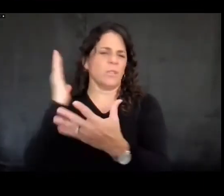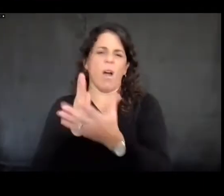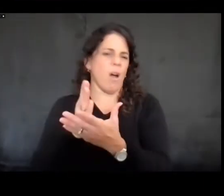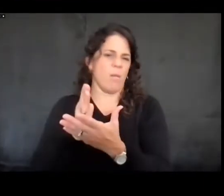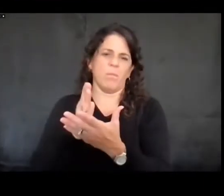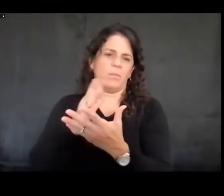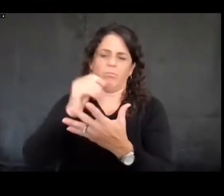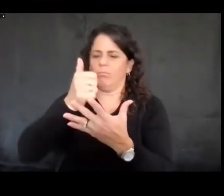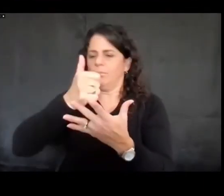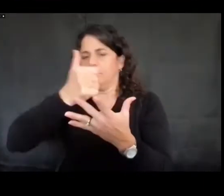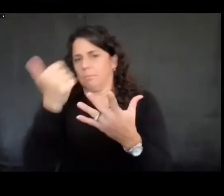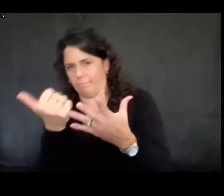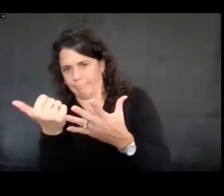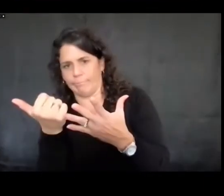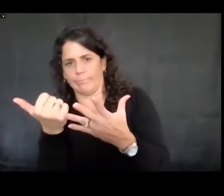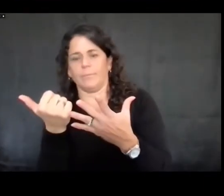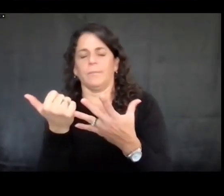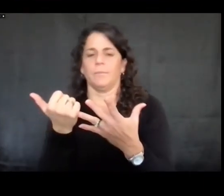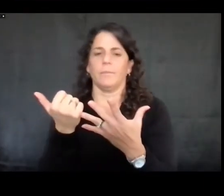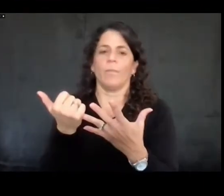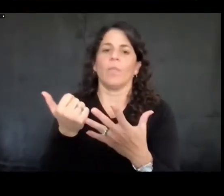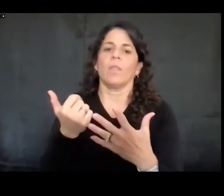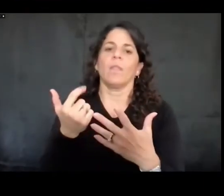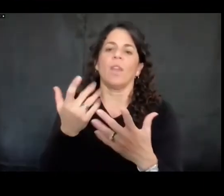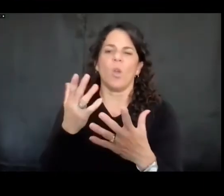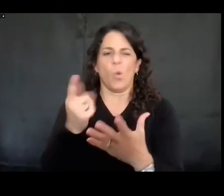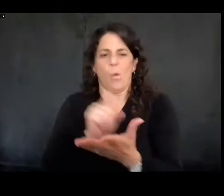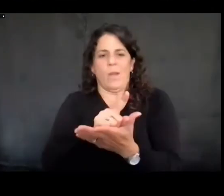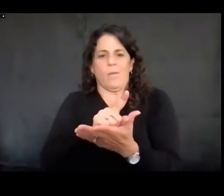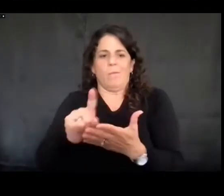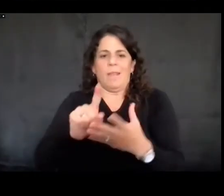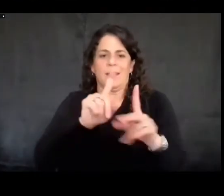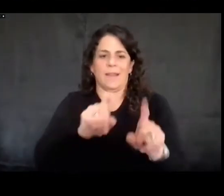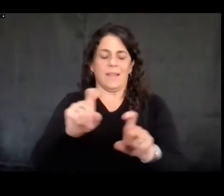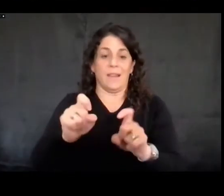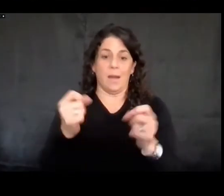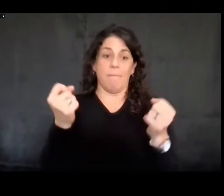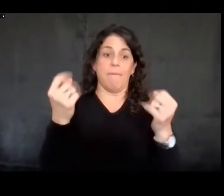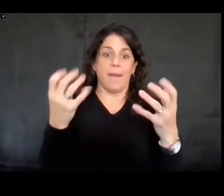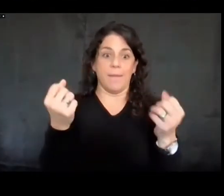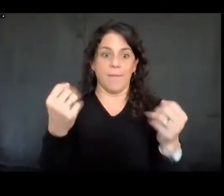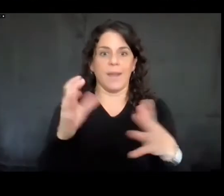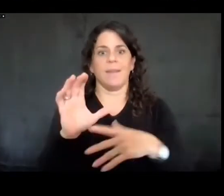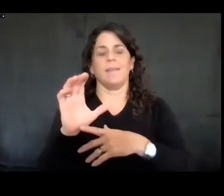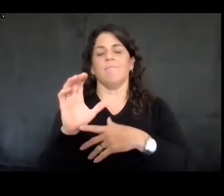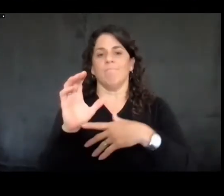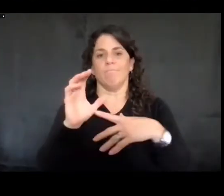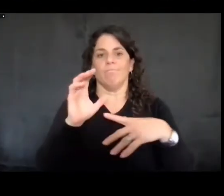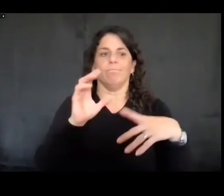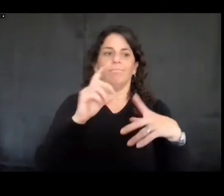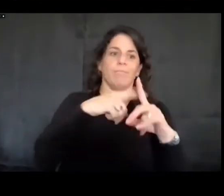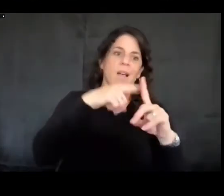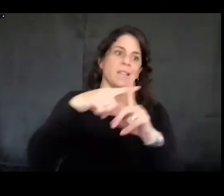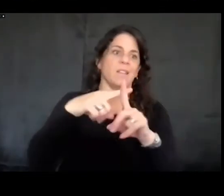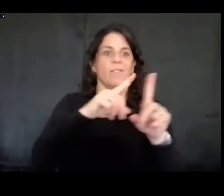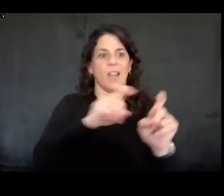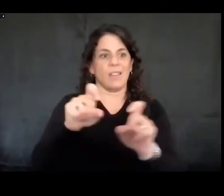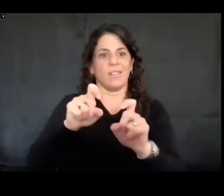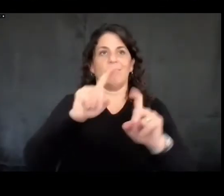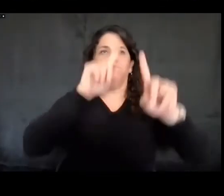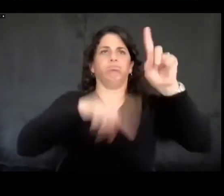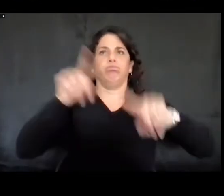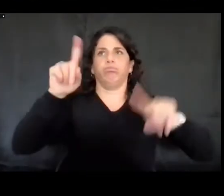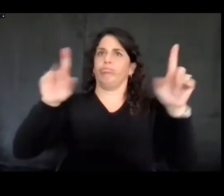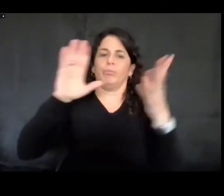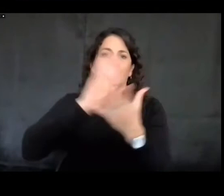nivel es más que nada que no hace más de análisis tuvimos tantos casos en varias escuelas